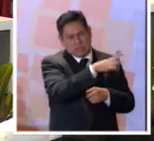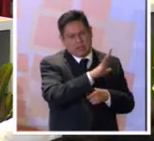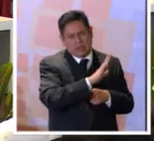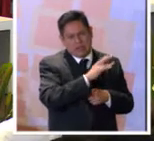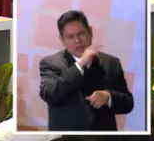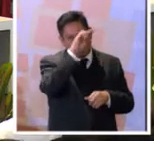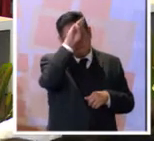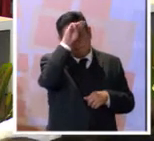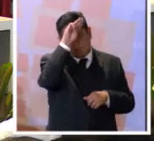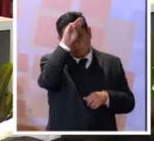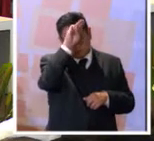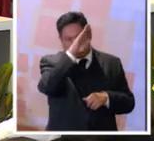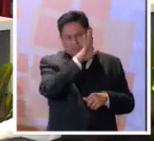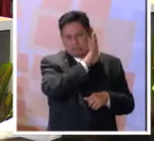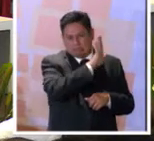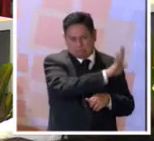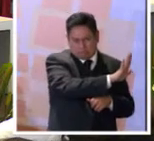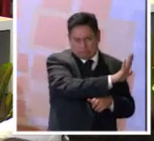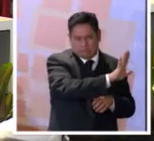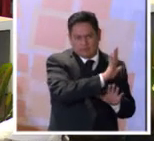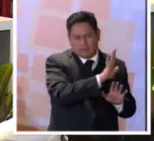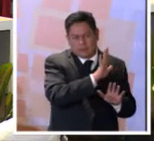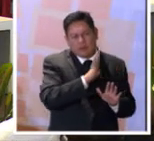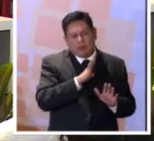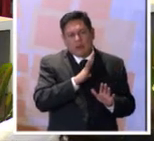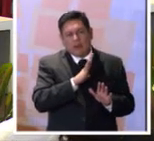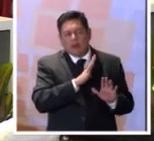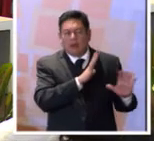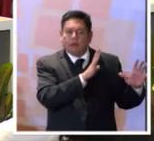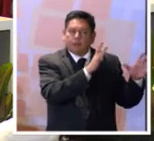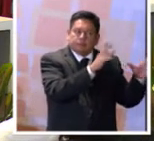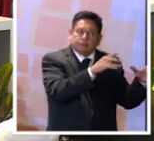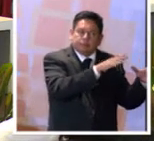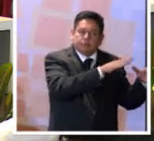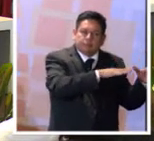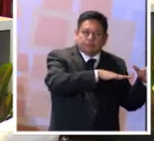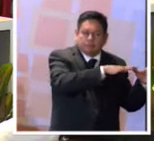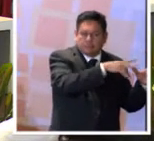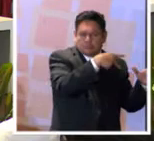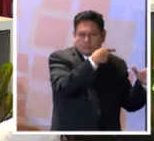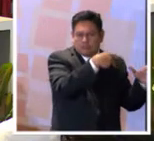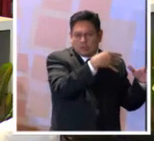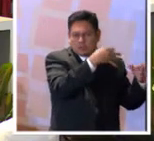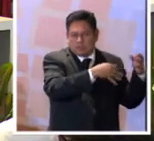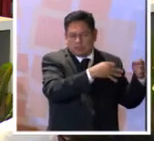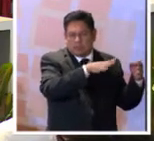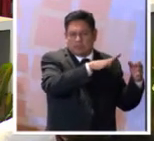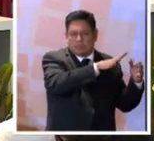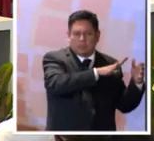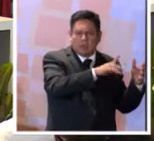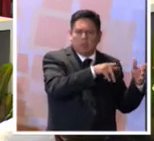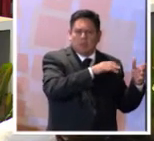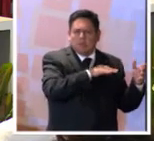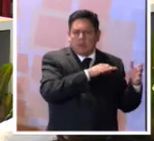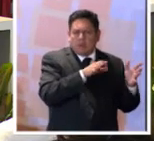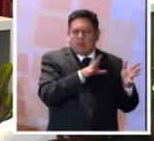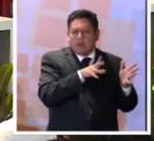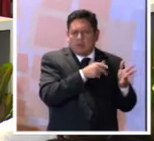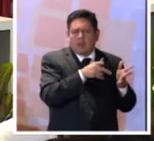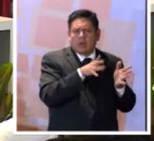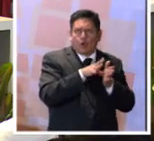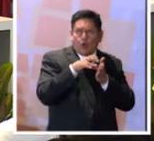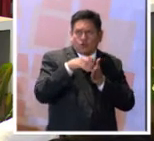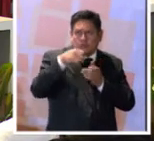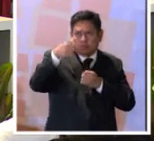somos jurisdicción límite según esta nueva integración, pero una sala que tiene atribuciones de control constitucional, pero